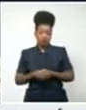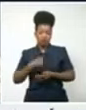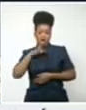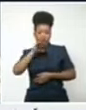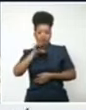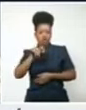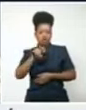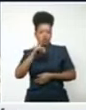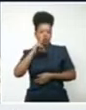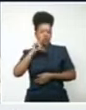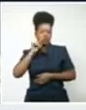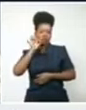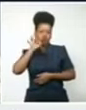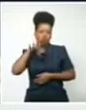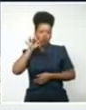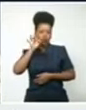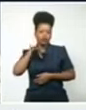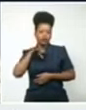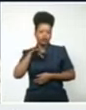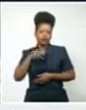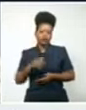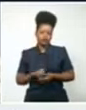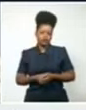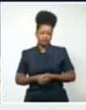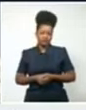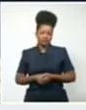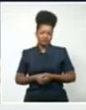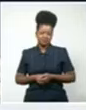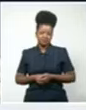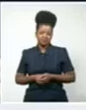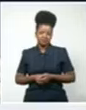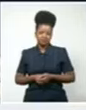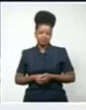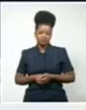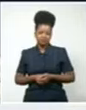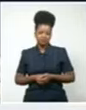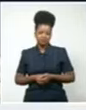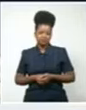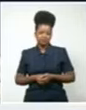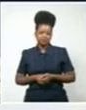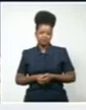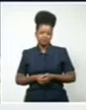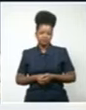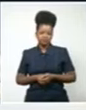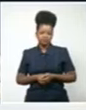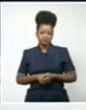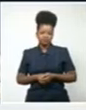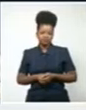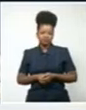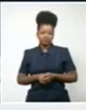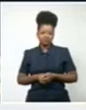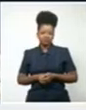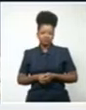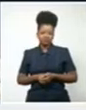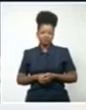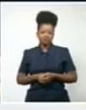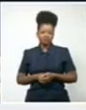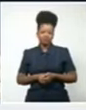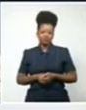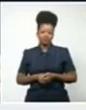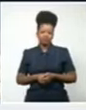microgotas de saliva, microgotas de flujo, que le llaman, que están emitiéndose. Esa es la